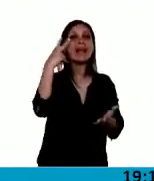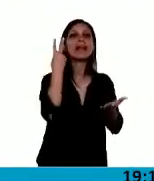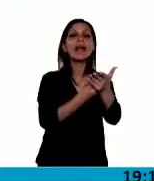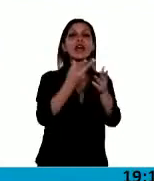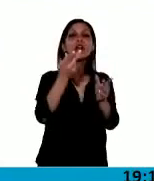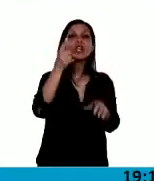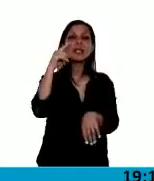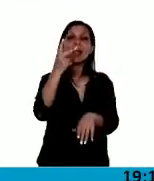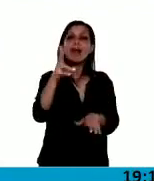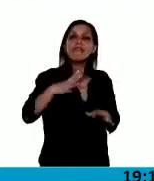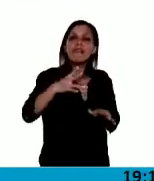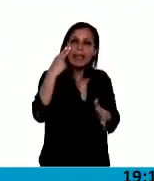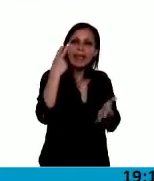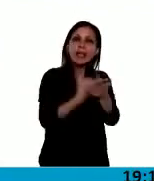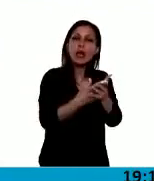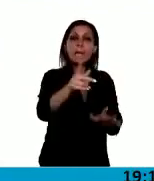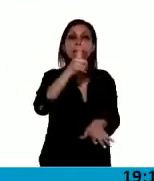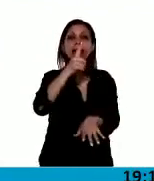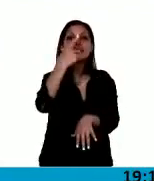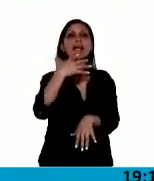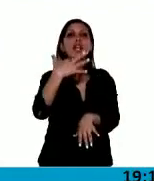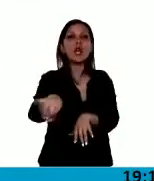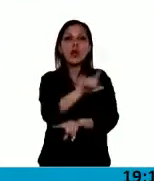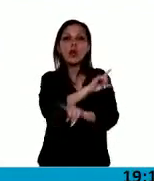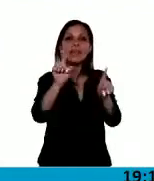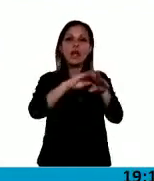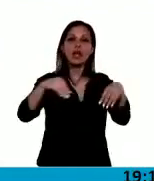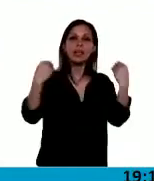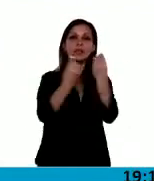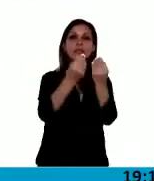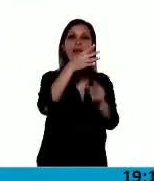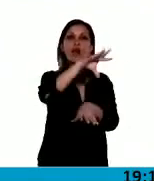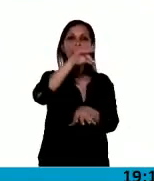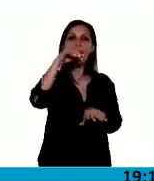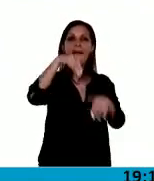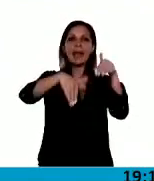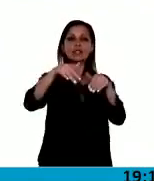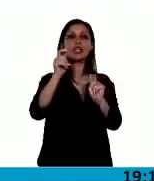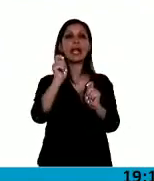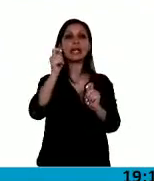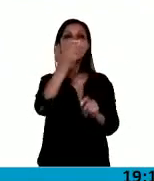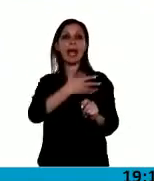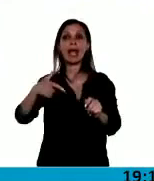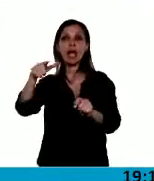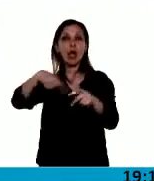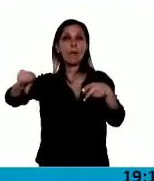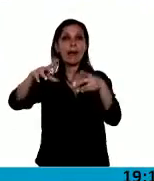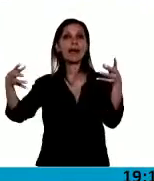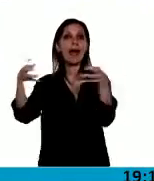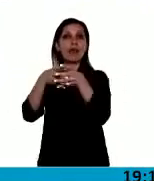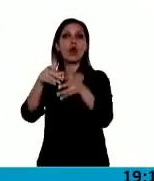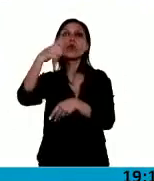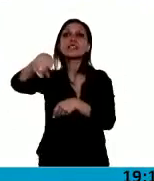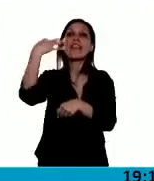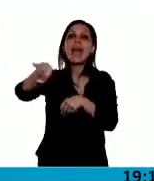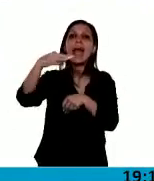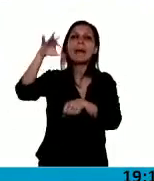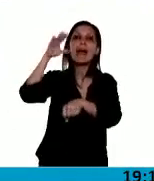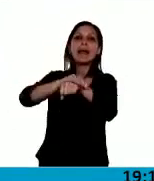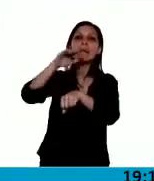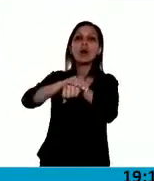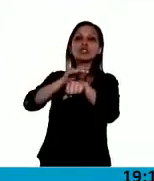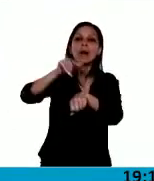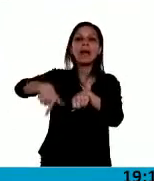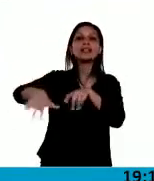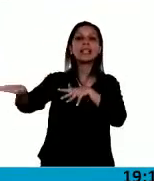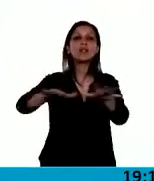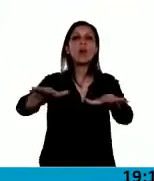parece que el que no entendió el resultado de las urnas es el gobernador y todo su equipo hagan cargo de lo que está sucediendo